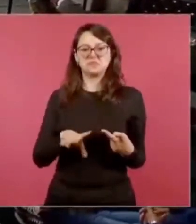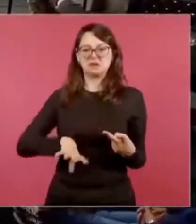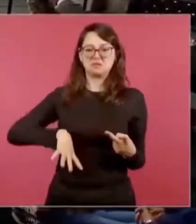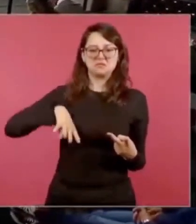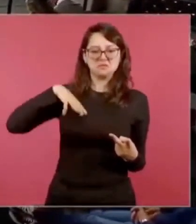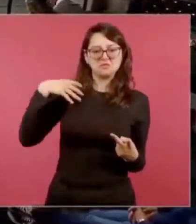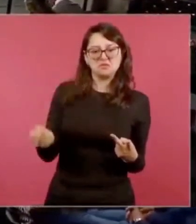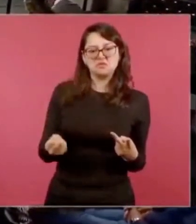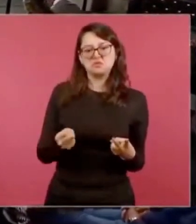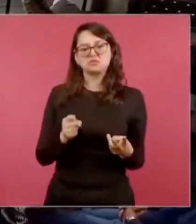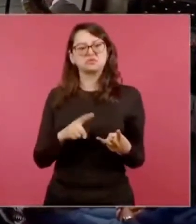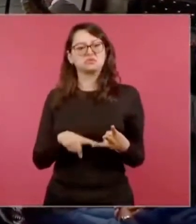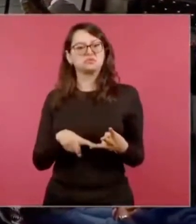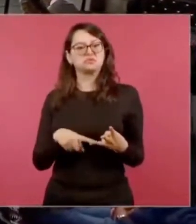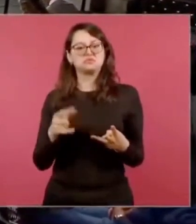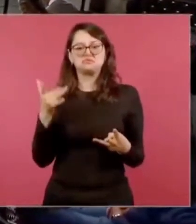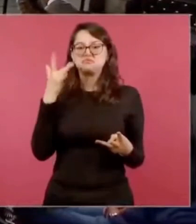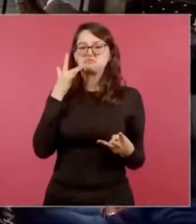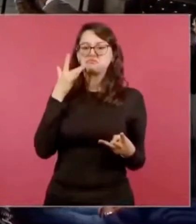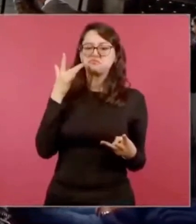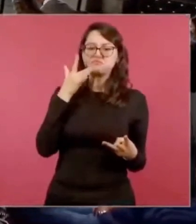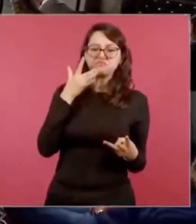banalidad.